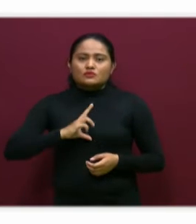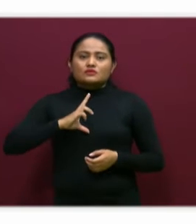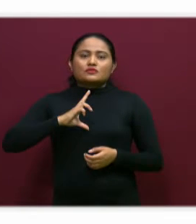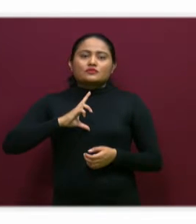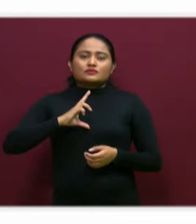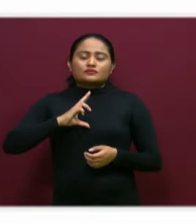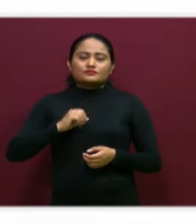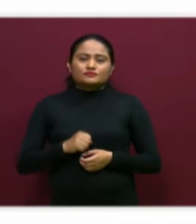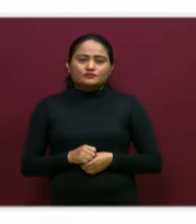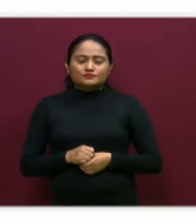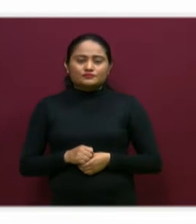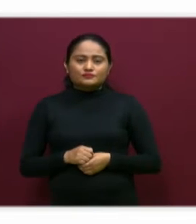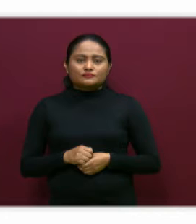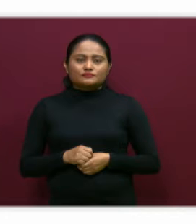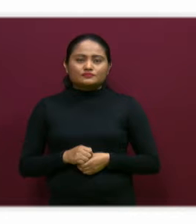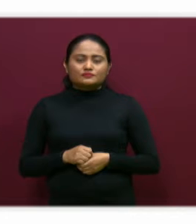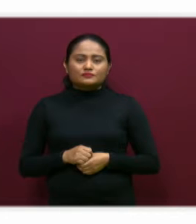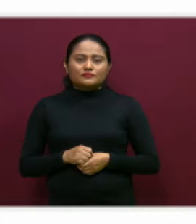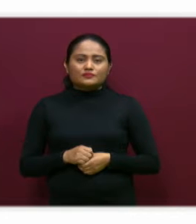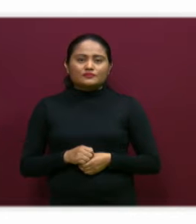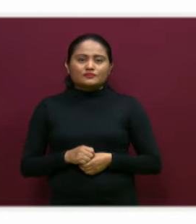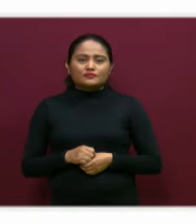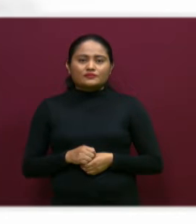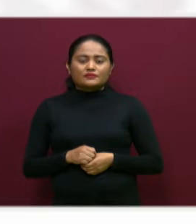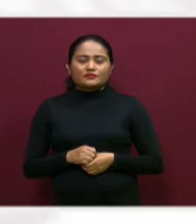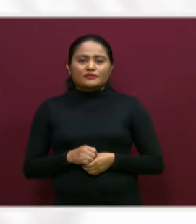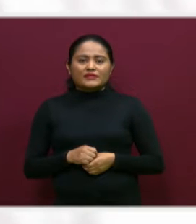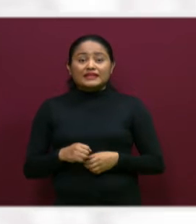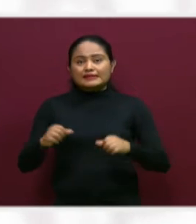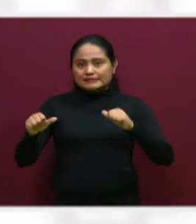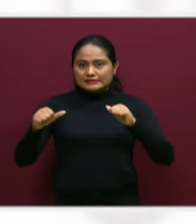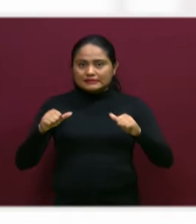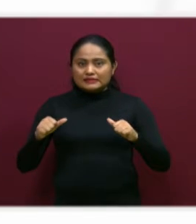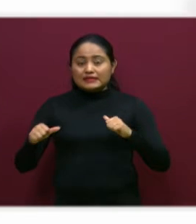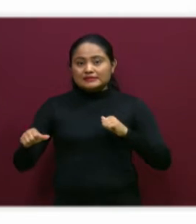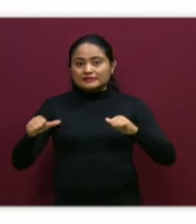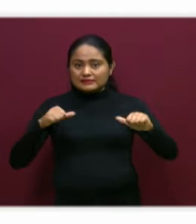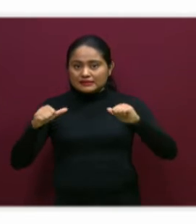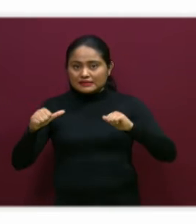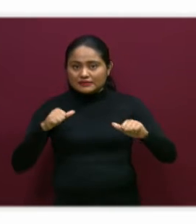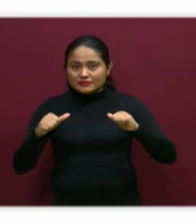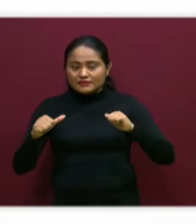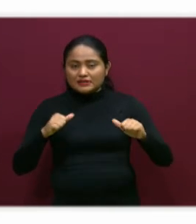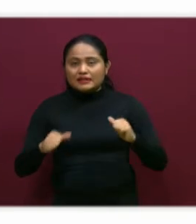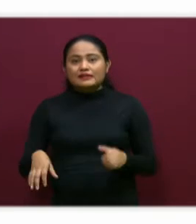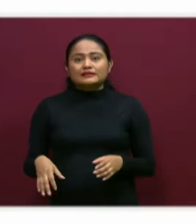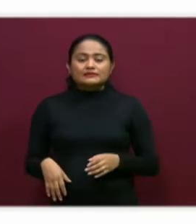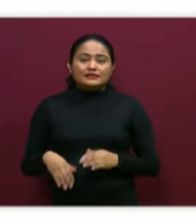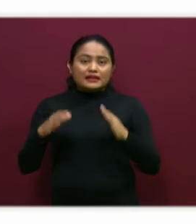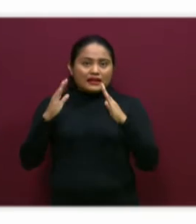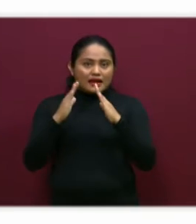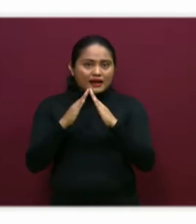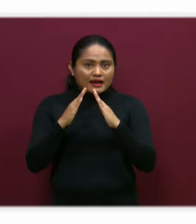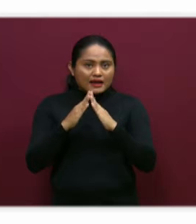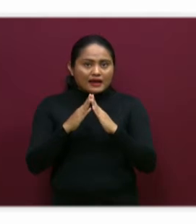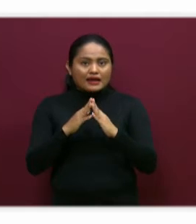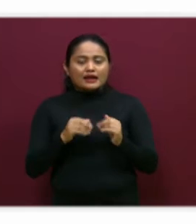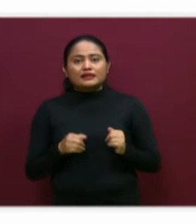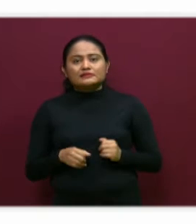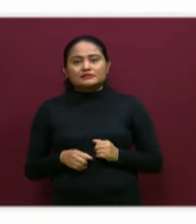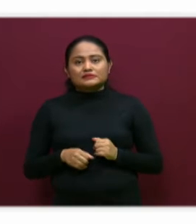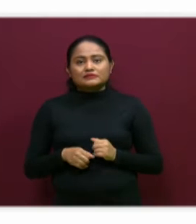adaptativas y le han denominado como el plato de la salud mental hay propuestas de ejercicios